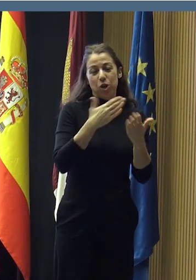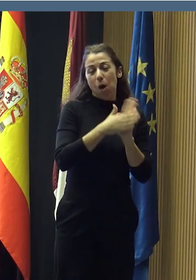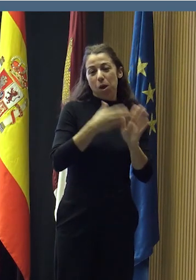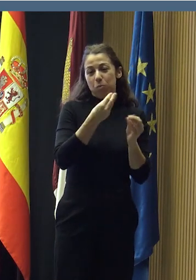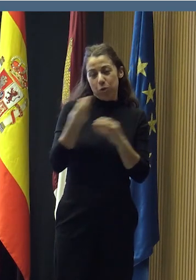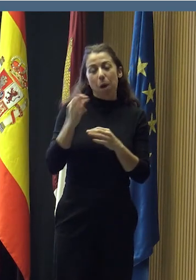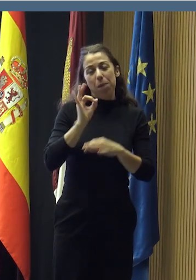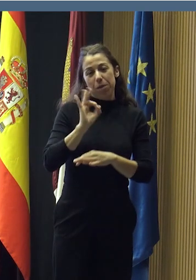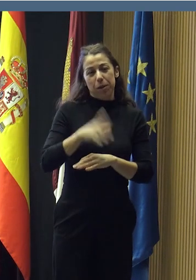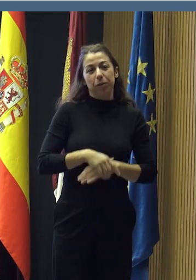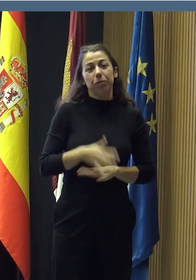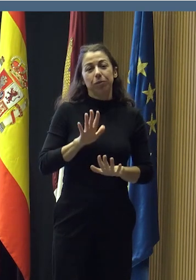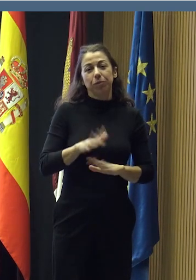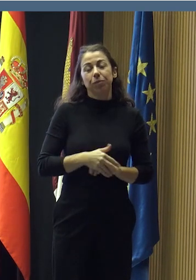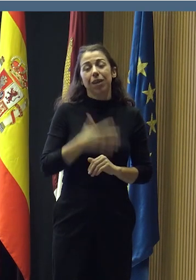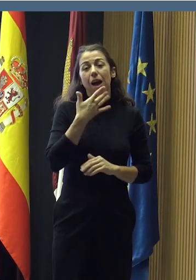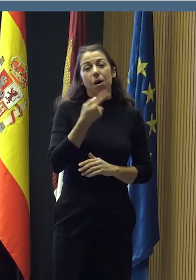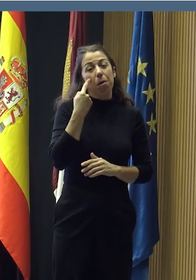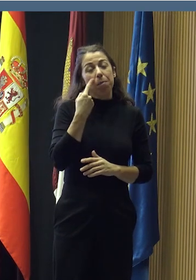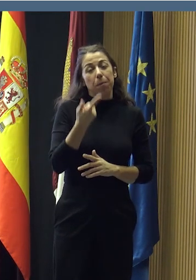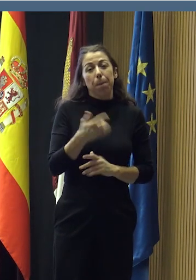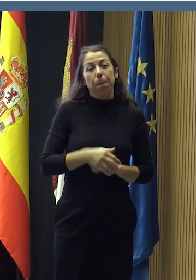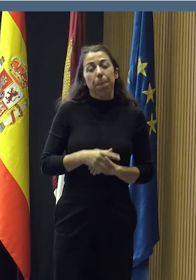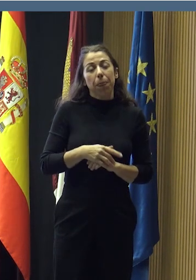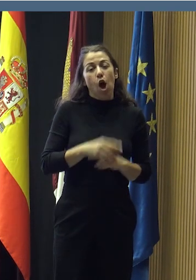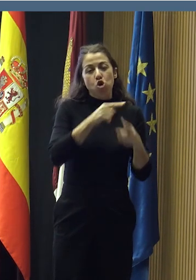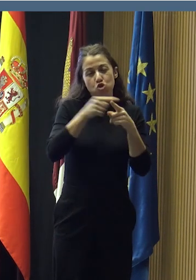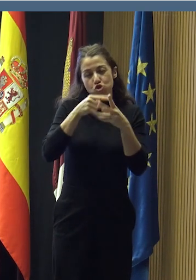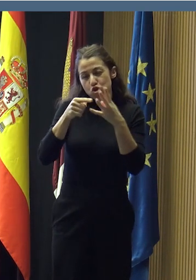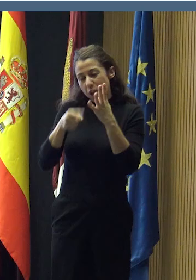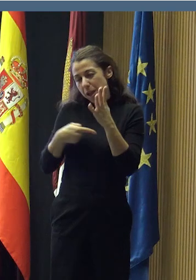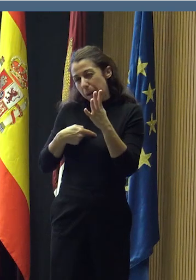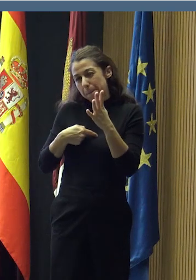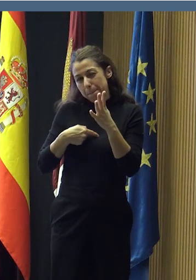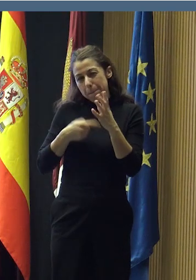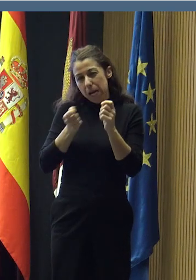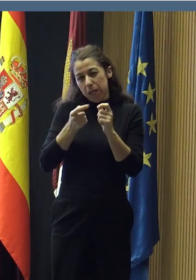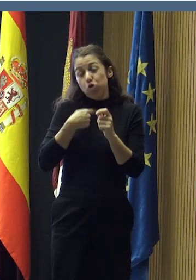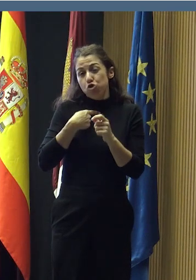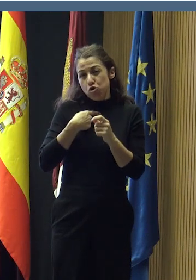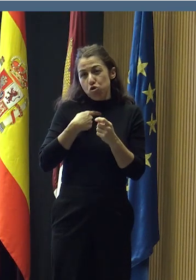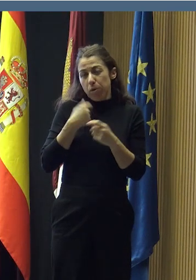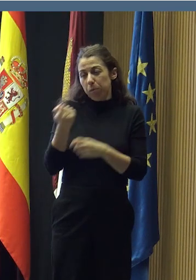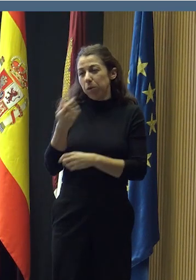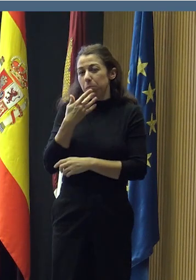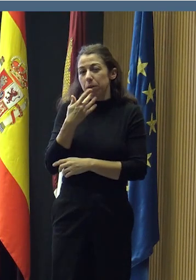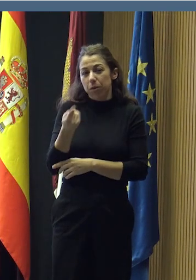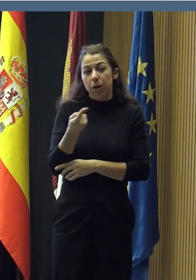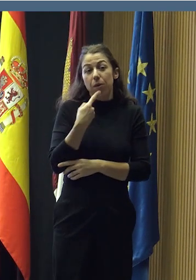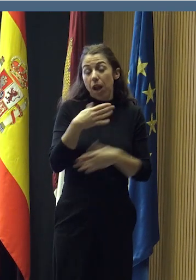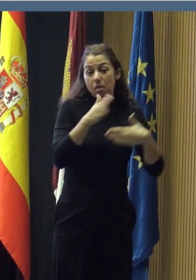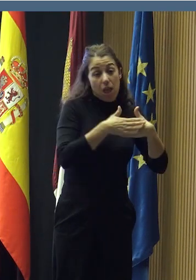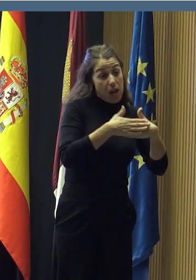divulgación. No, es verdad, es verdad. A ver, bueno, varias cosas que te quiero... efectivamente estoy contigo. Sí,